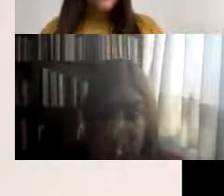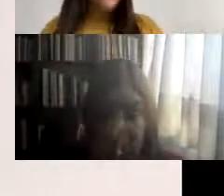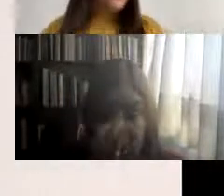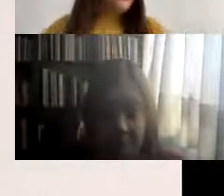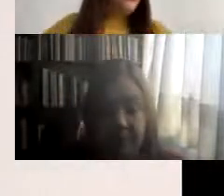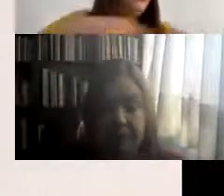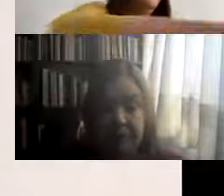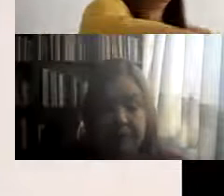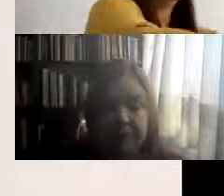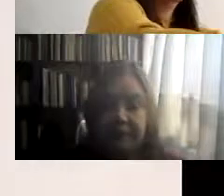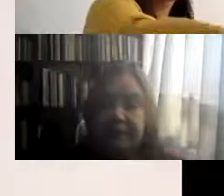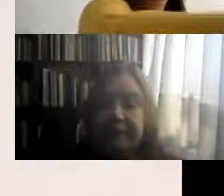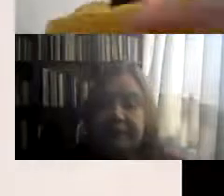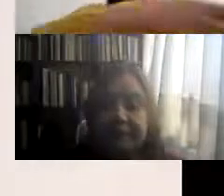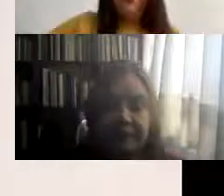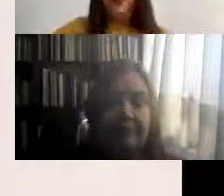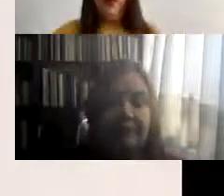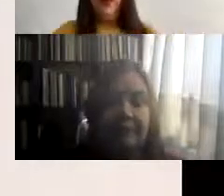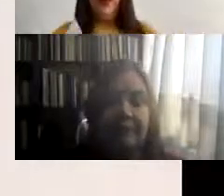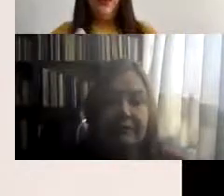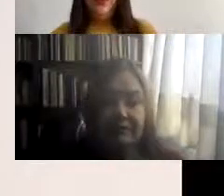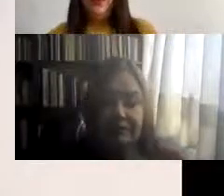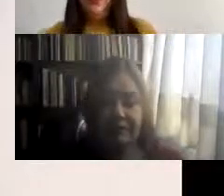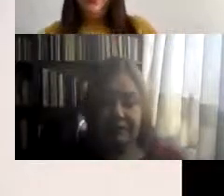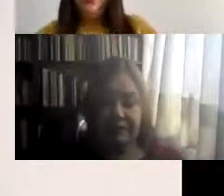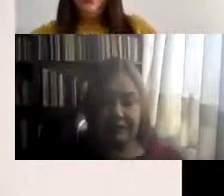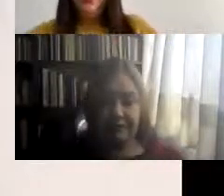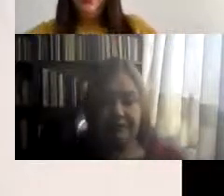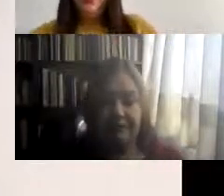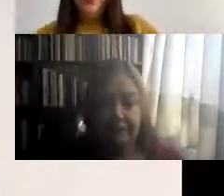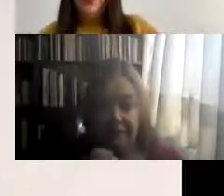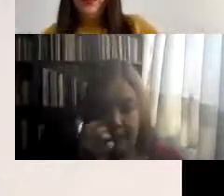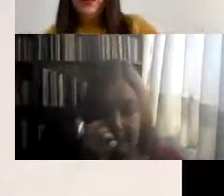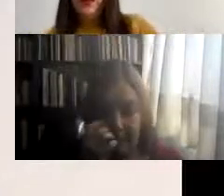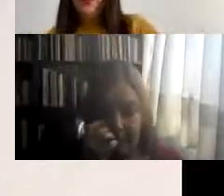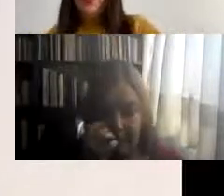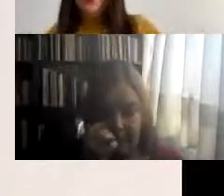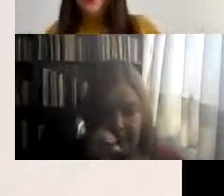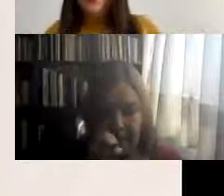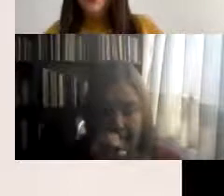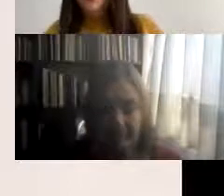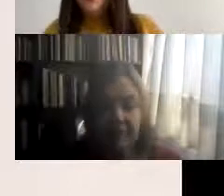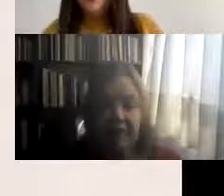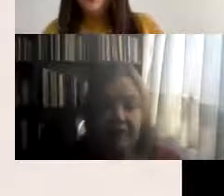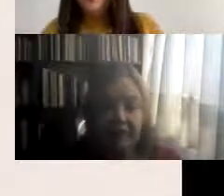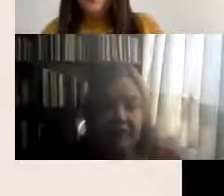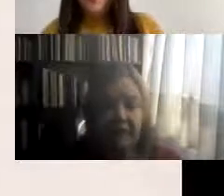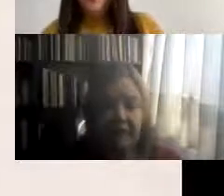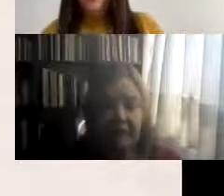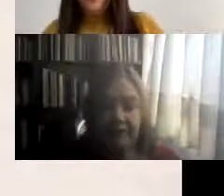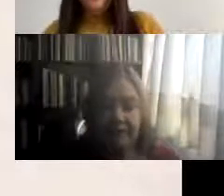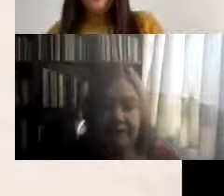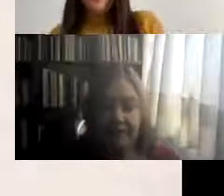de carácter receptivo, eficaz y eficiente. Siendo así que para lograr el objetivo deseado se han